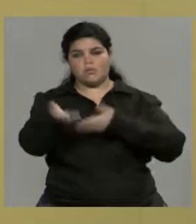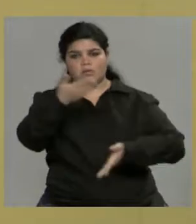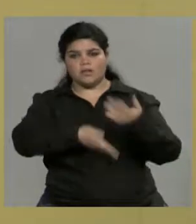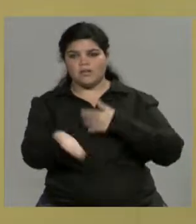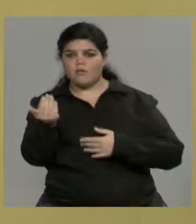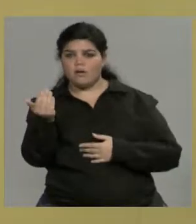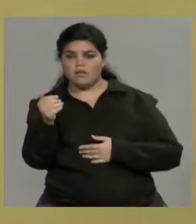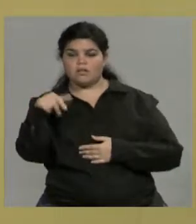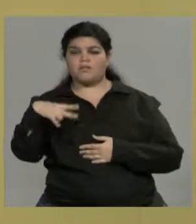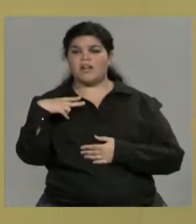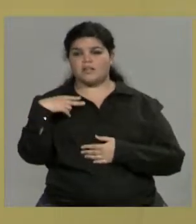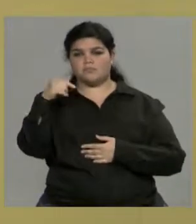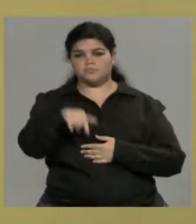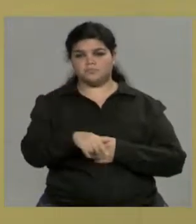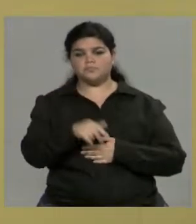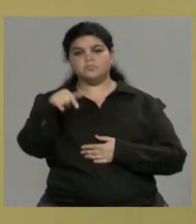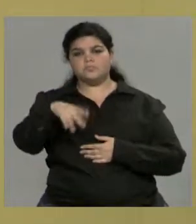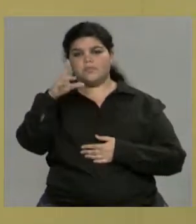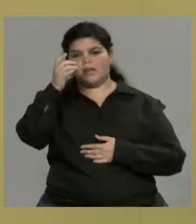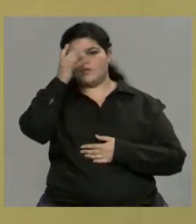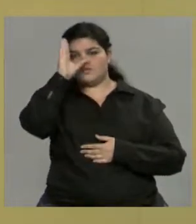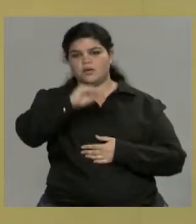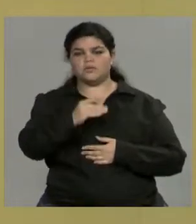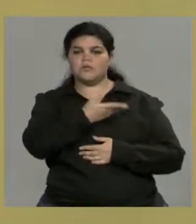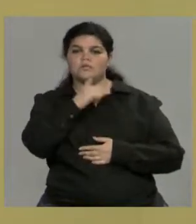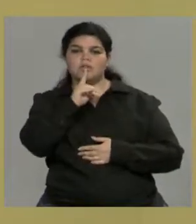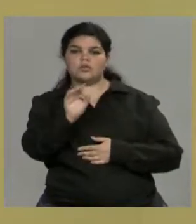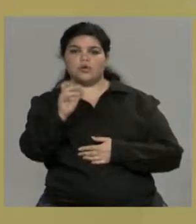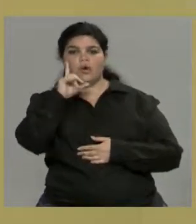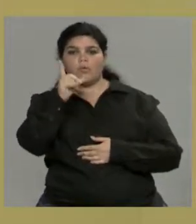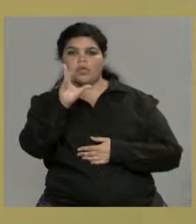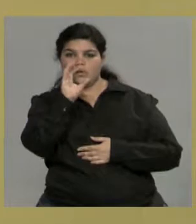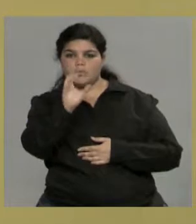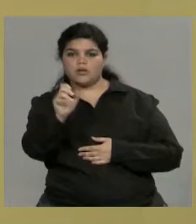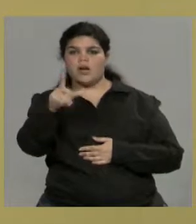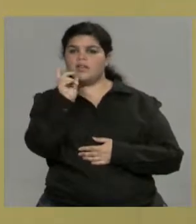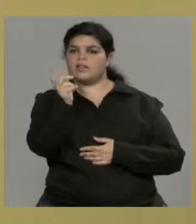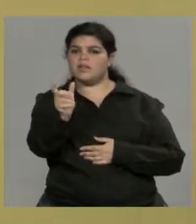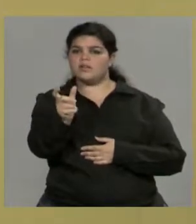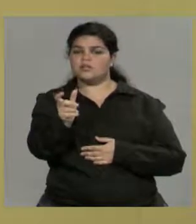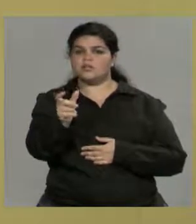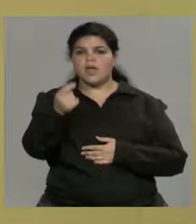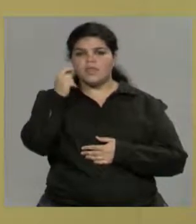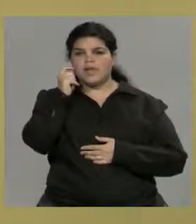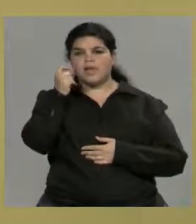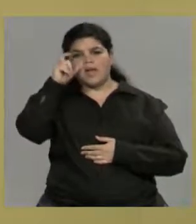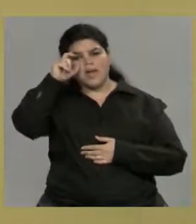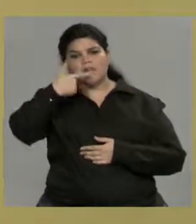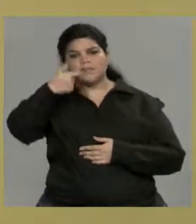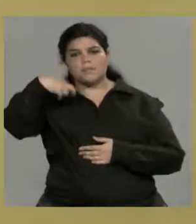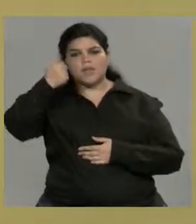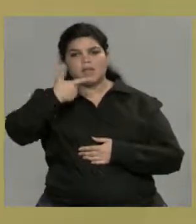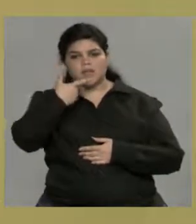compartir. Hoy a la medianoche, como siempre, el Fito Suden con Cuidado con el Perro. Va a haber textos de espías. Y mañana